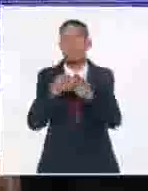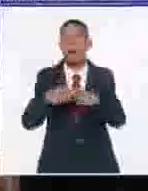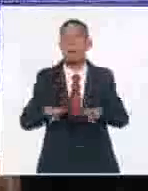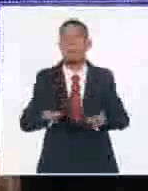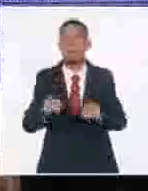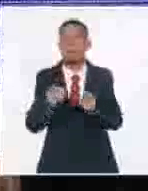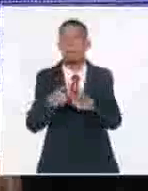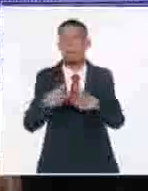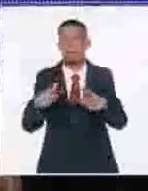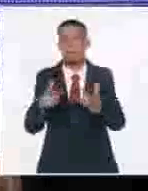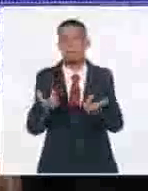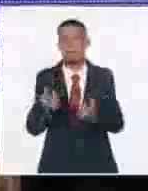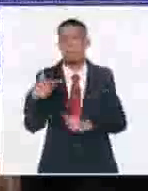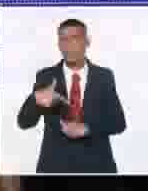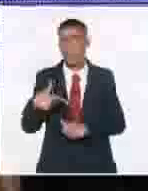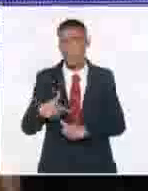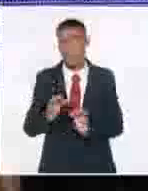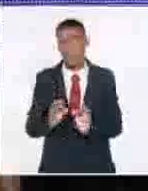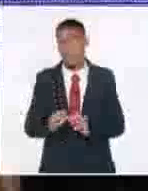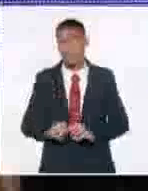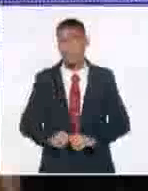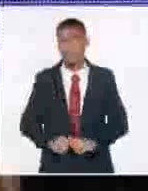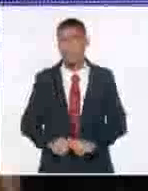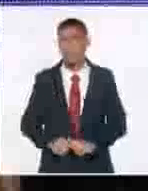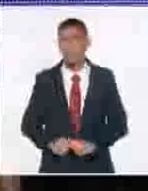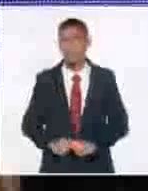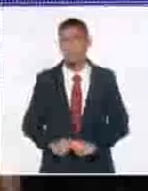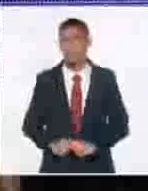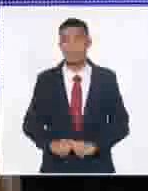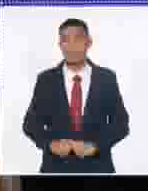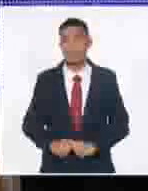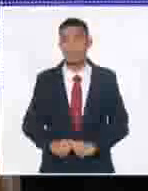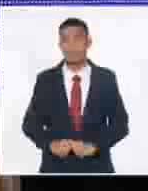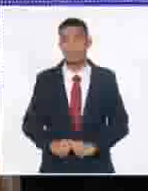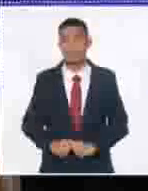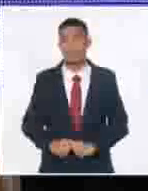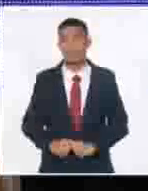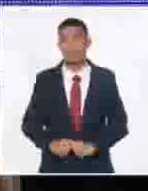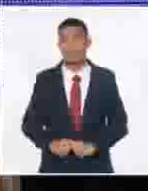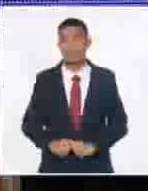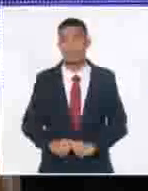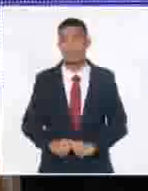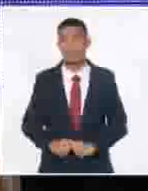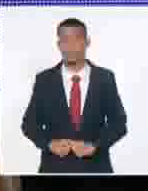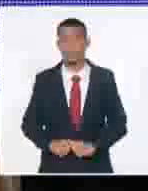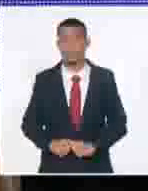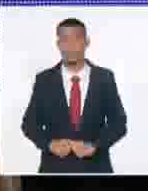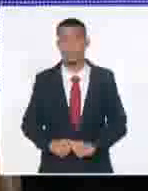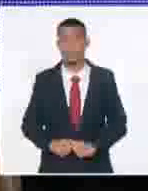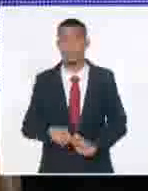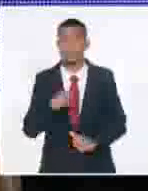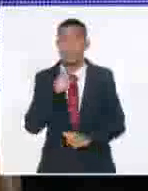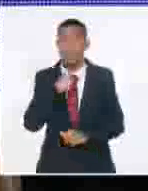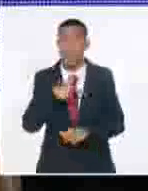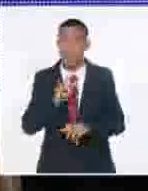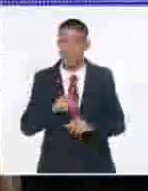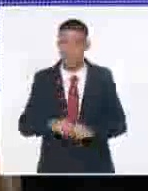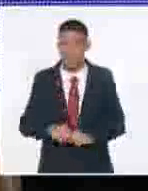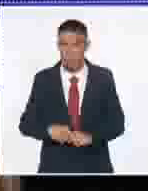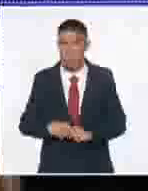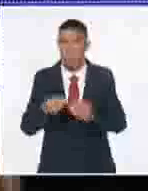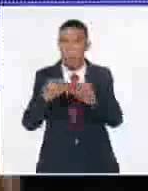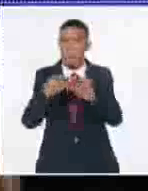justa y duradera sin atender el derecho inalienable palestino